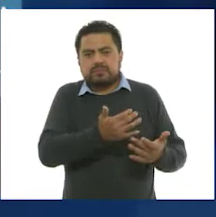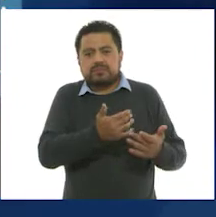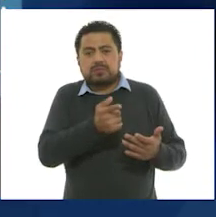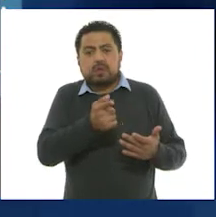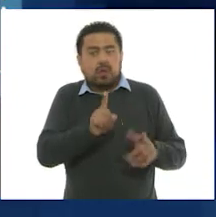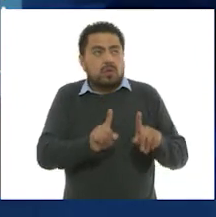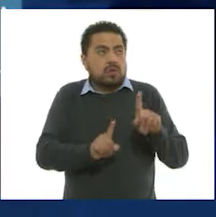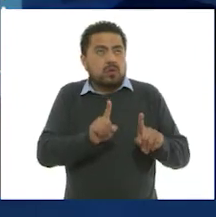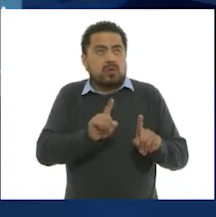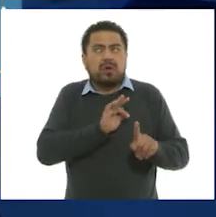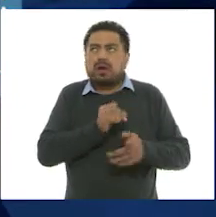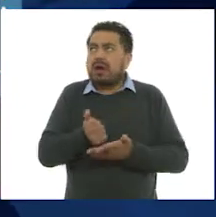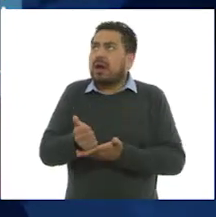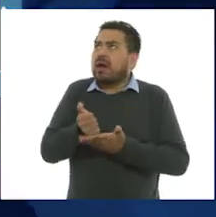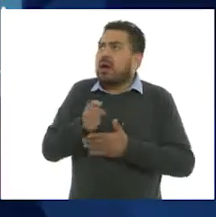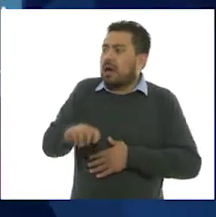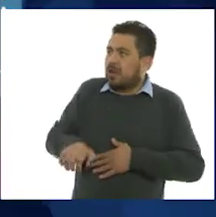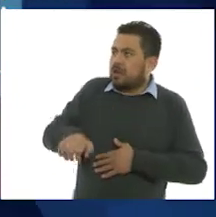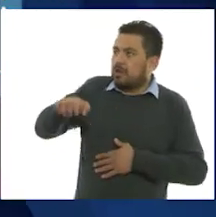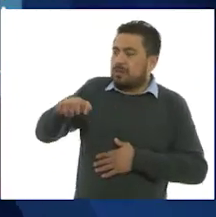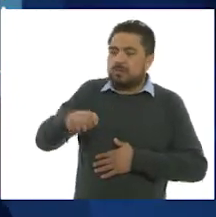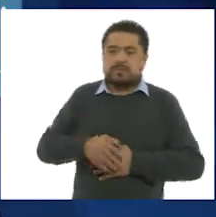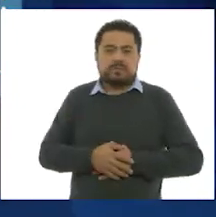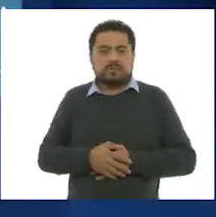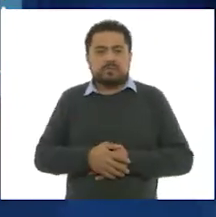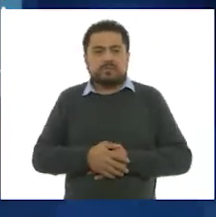ayuda de un adulto.